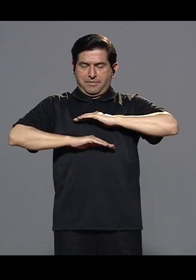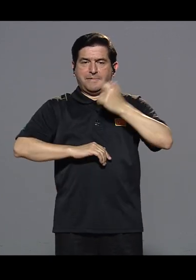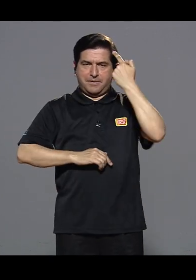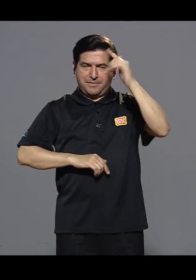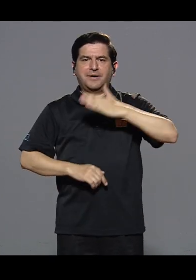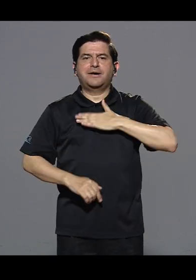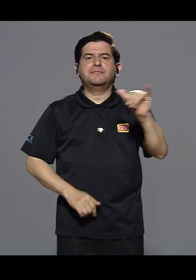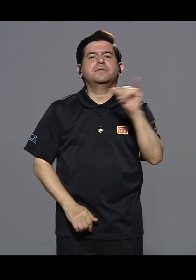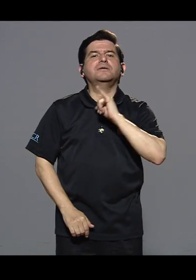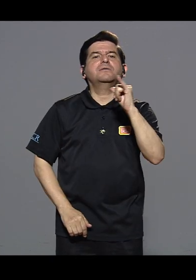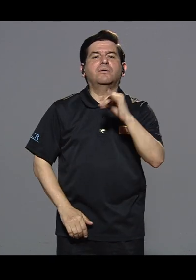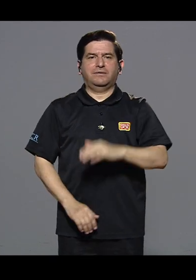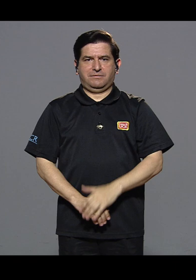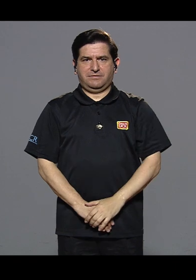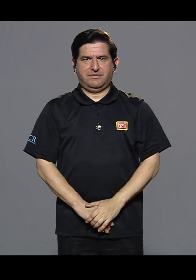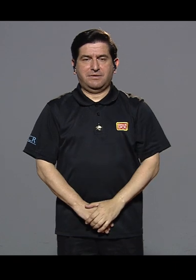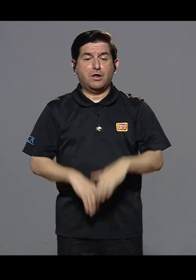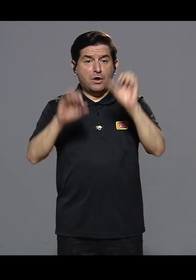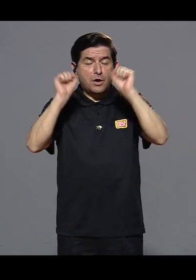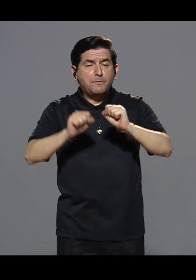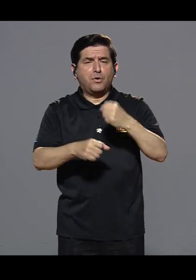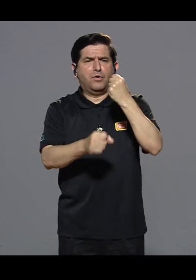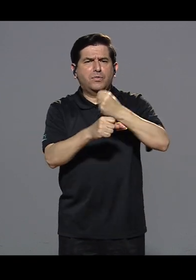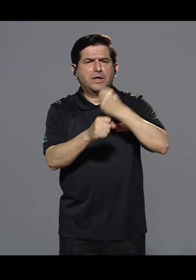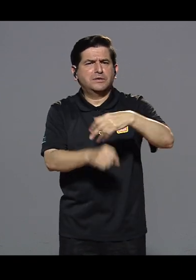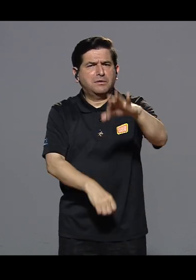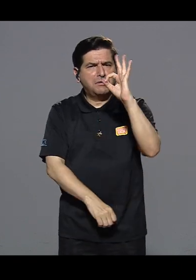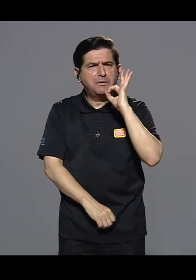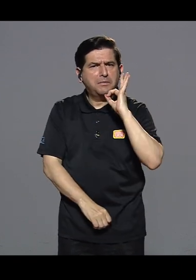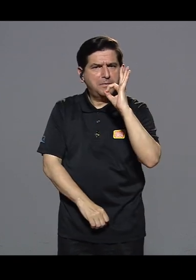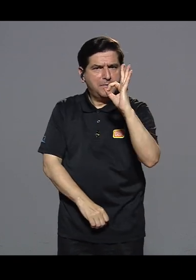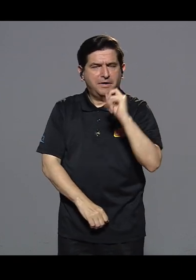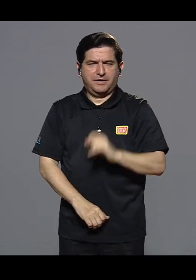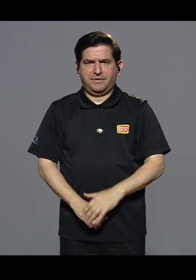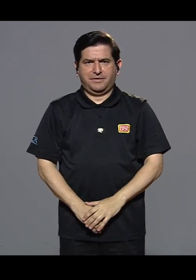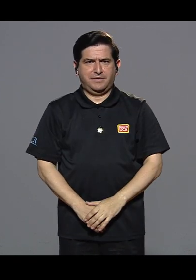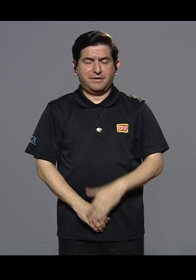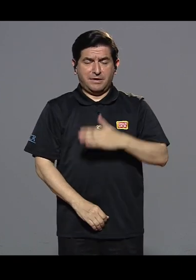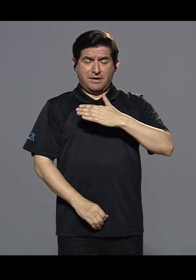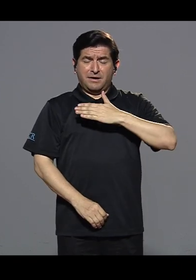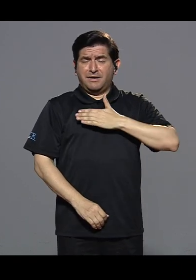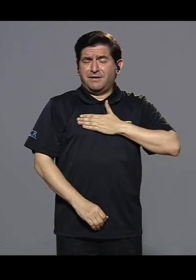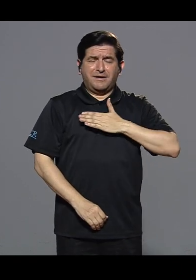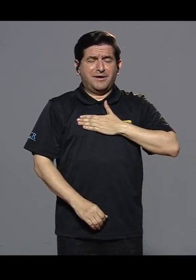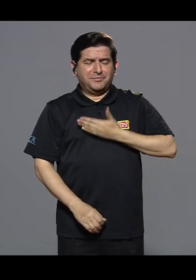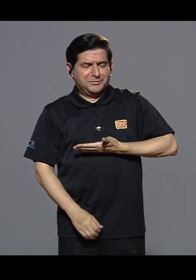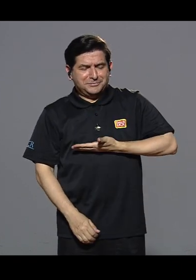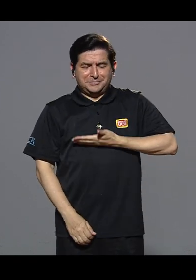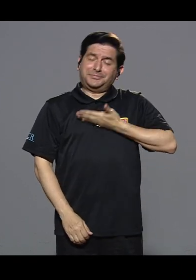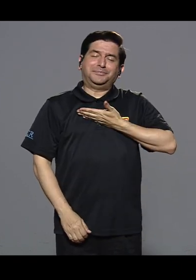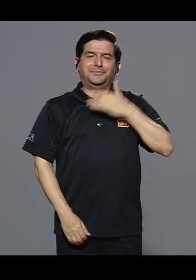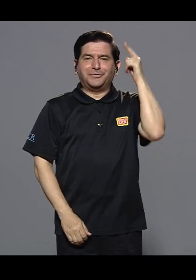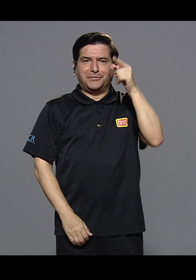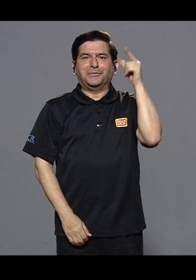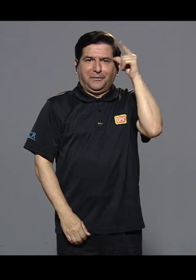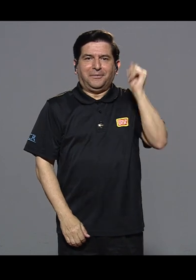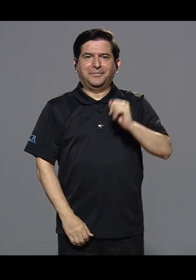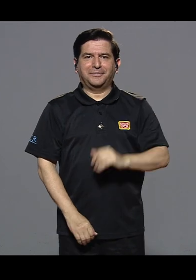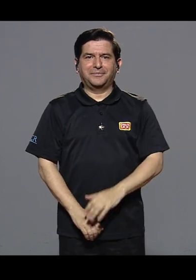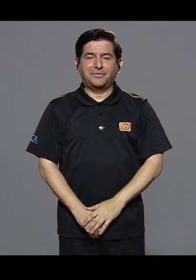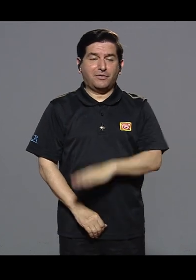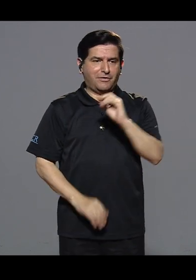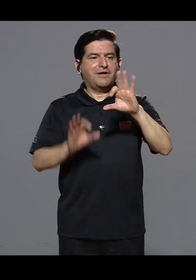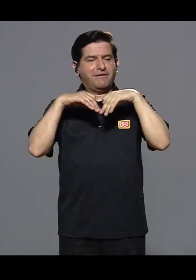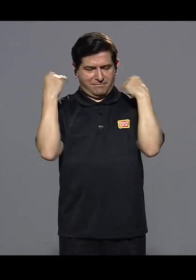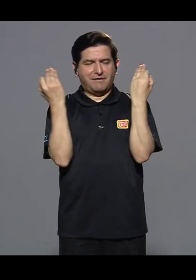para mí también. Y que pueda desempeñar bien el trabajo, pues me da mucho orgullo, obviamente, y